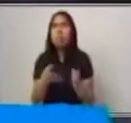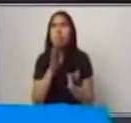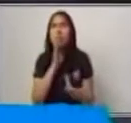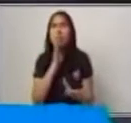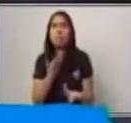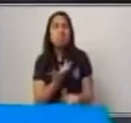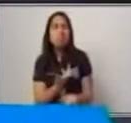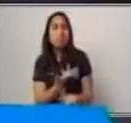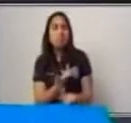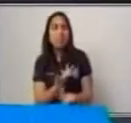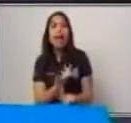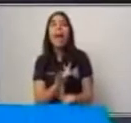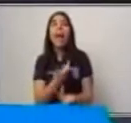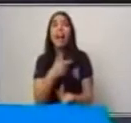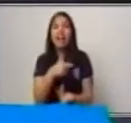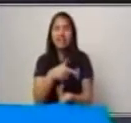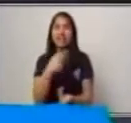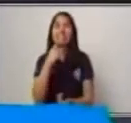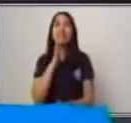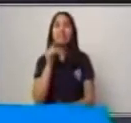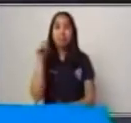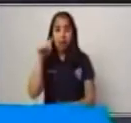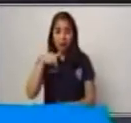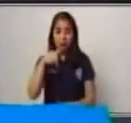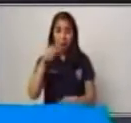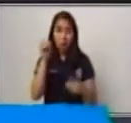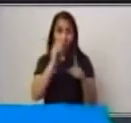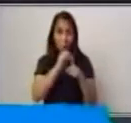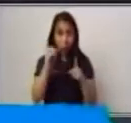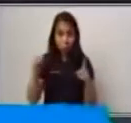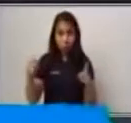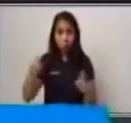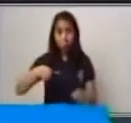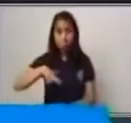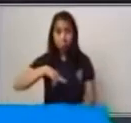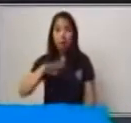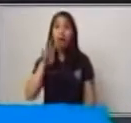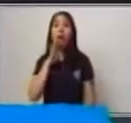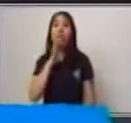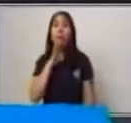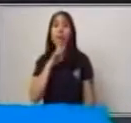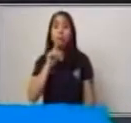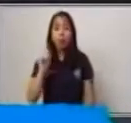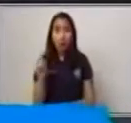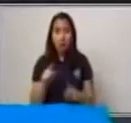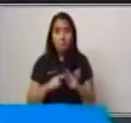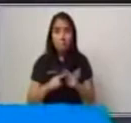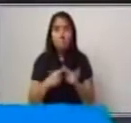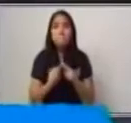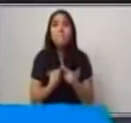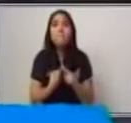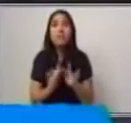Ese es nuestro núcleo. Lo apuntamos acá.